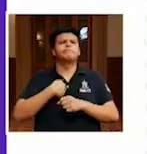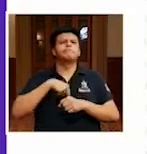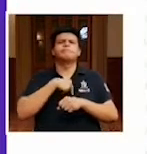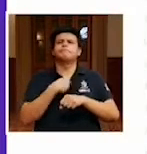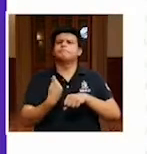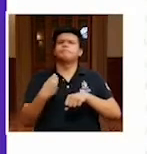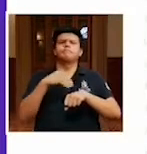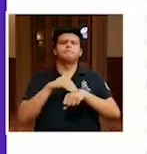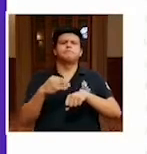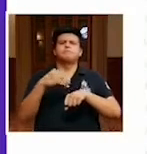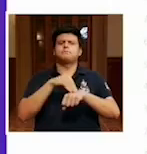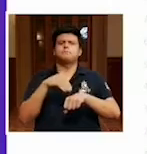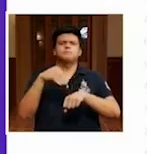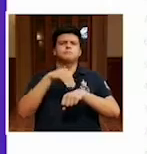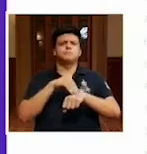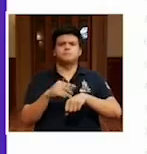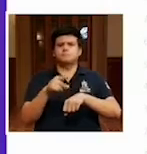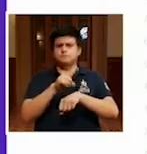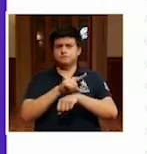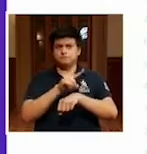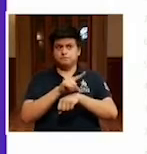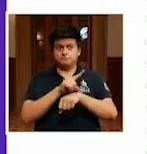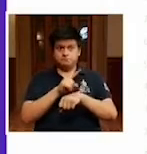la pandemia suman